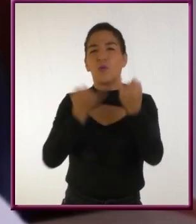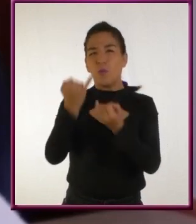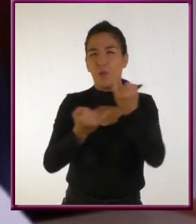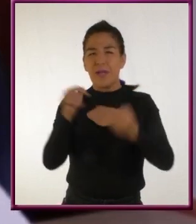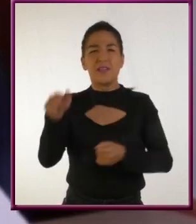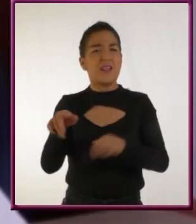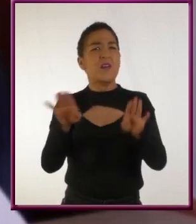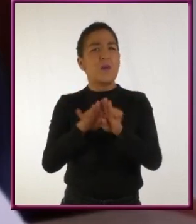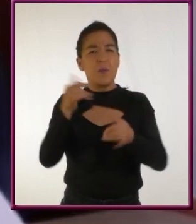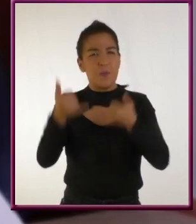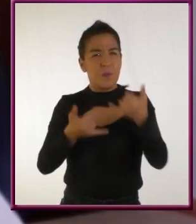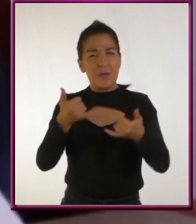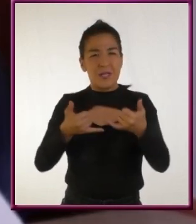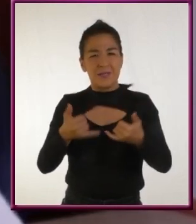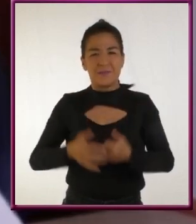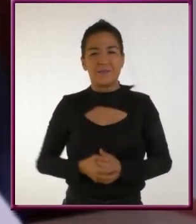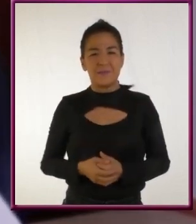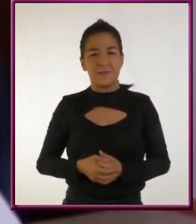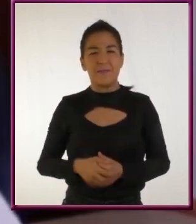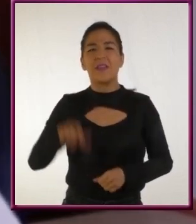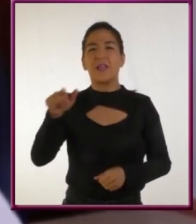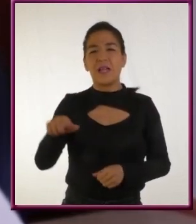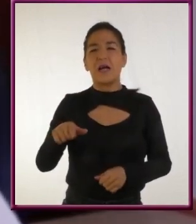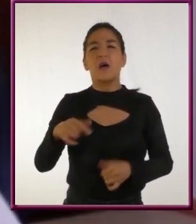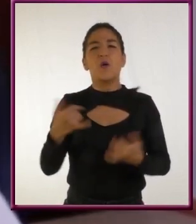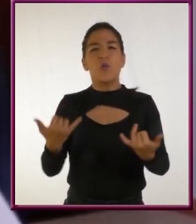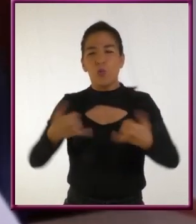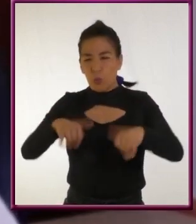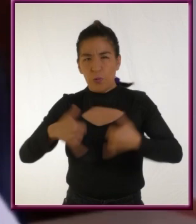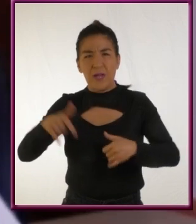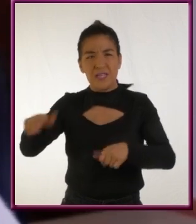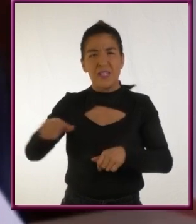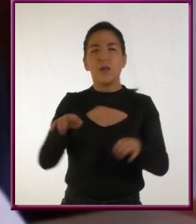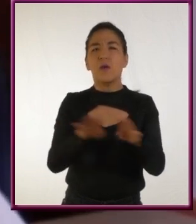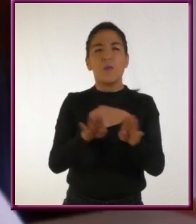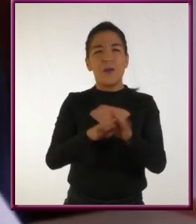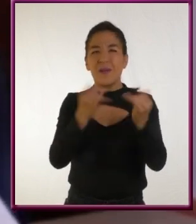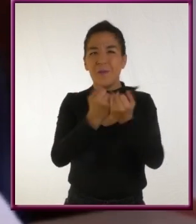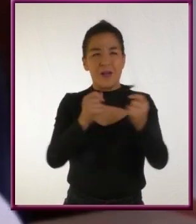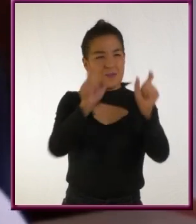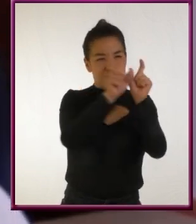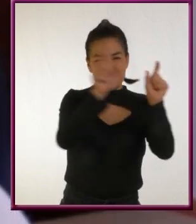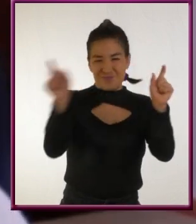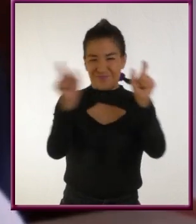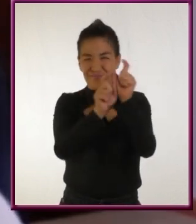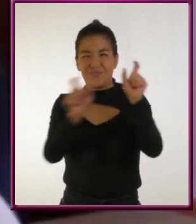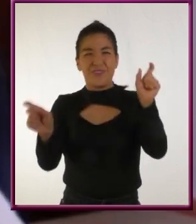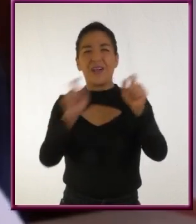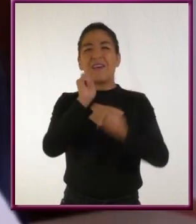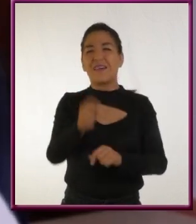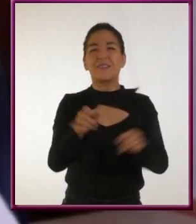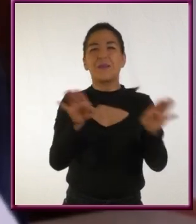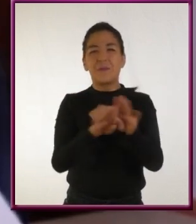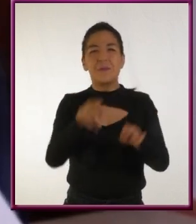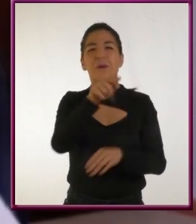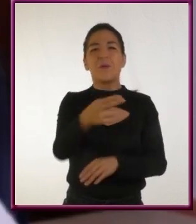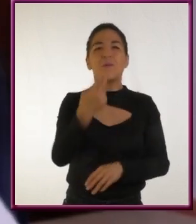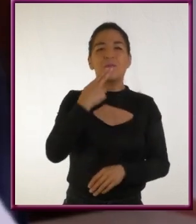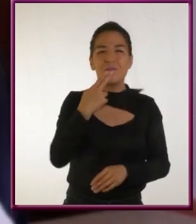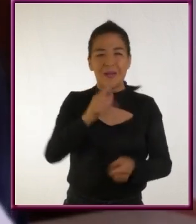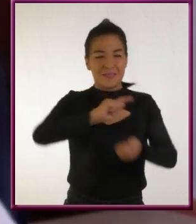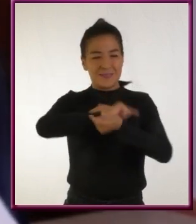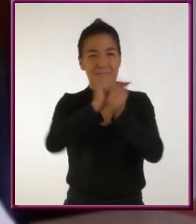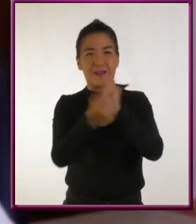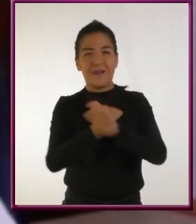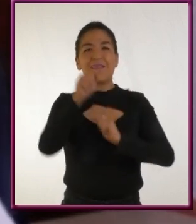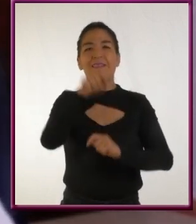sudokus de juguete lo que ilustran es cómo producir un montón de sudokus a partir de uno,